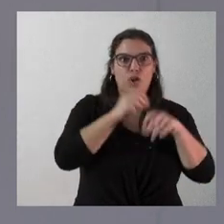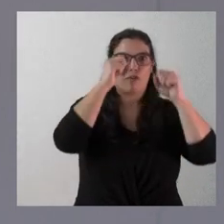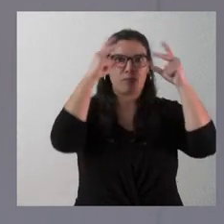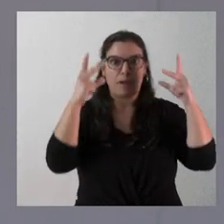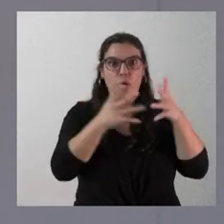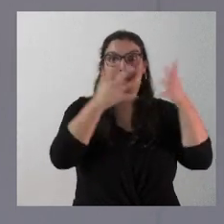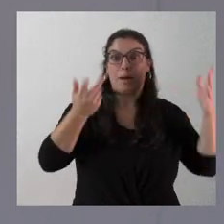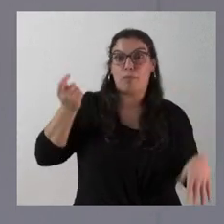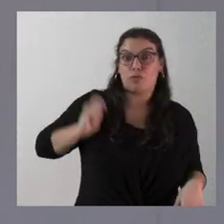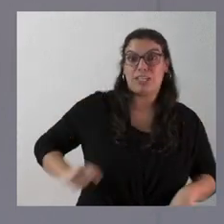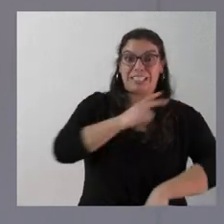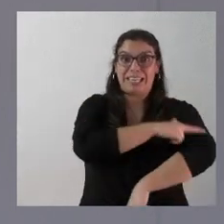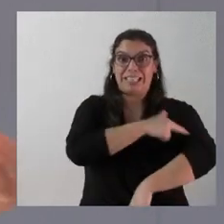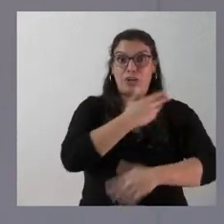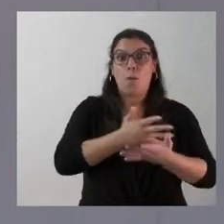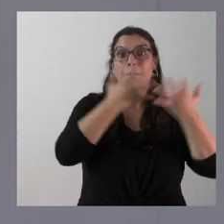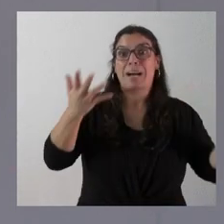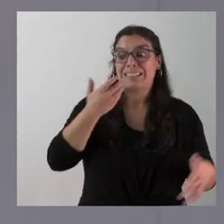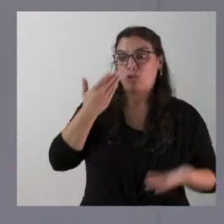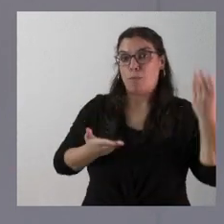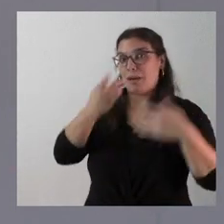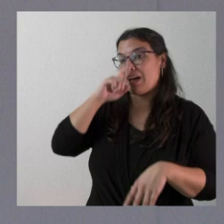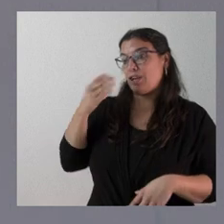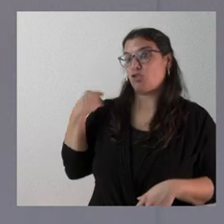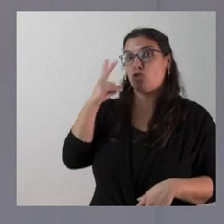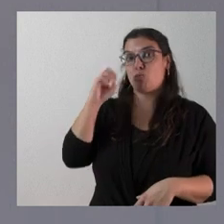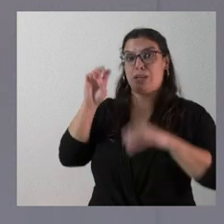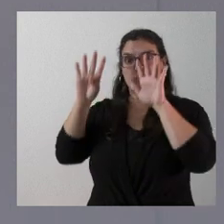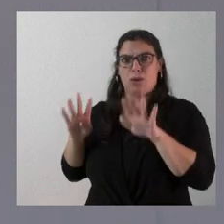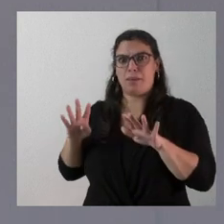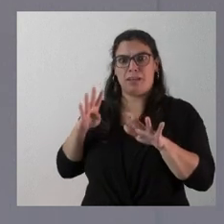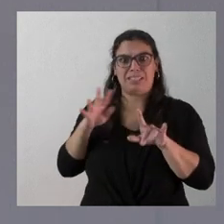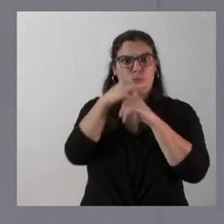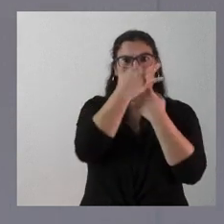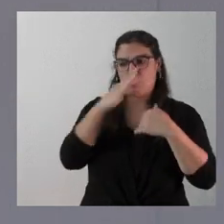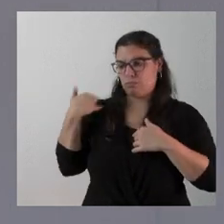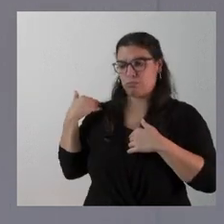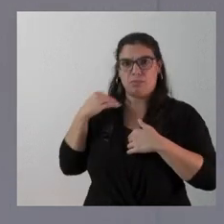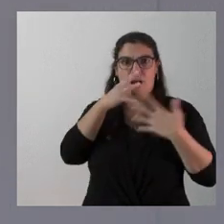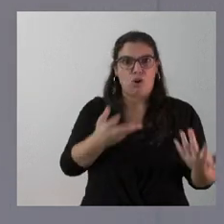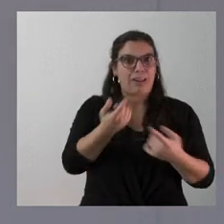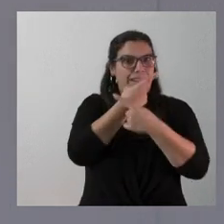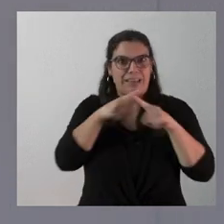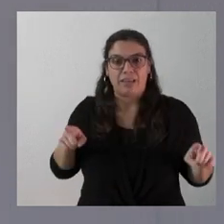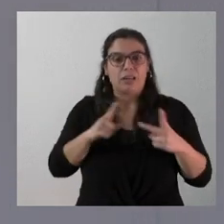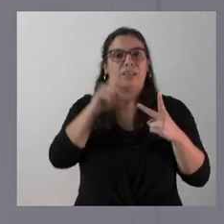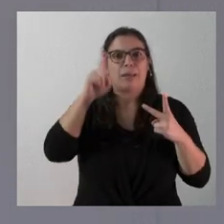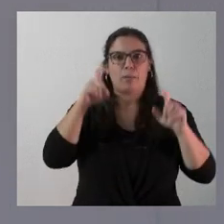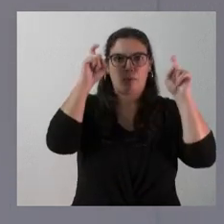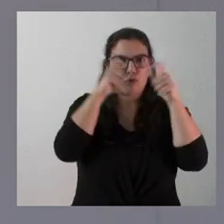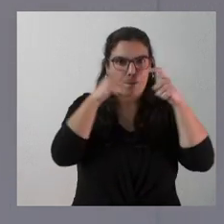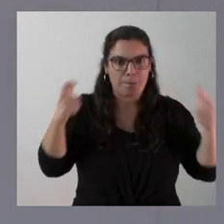profesionales sanitarios que lo que teníamos el año 2009 cuando se aprobó el sistema de financiación autonómica pero también tenemos más docentes o más personales